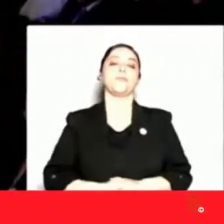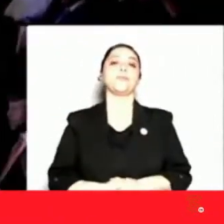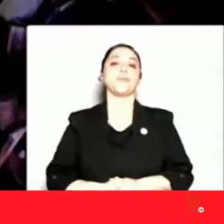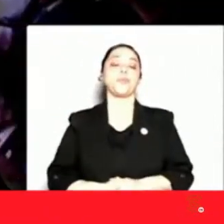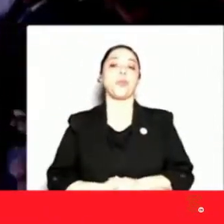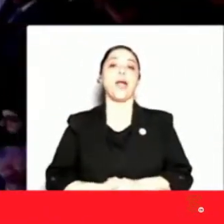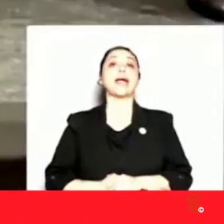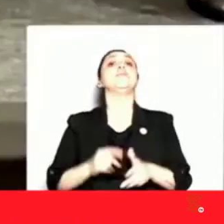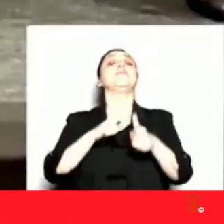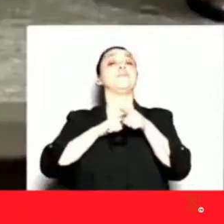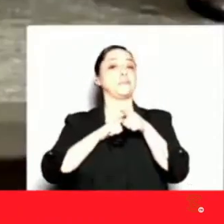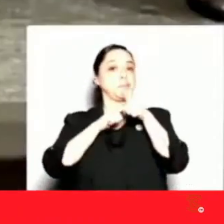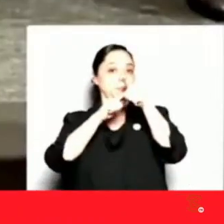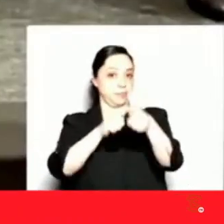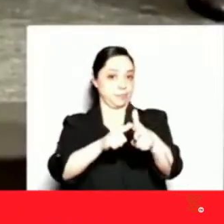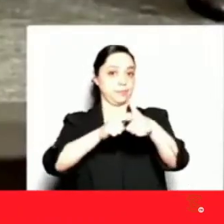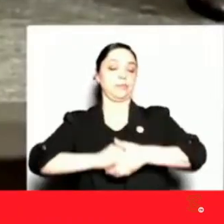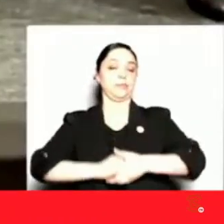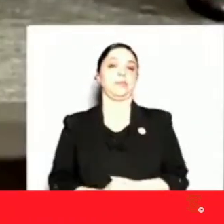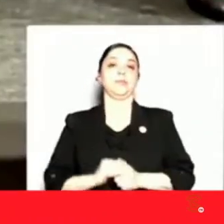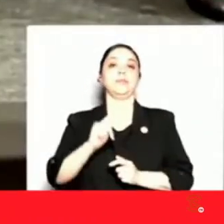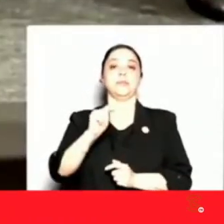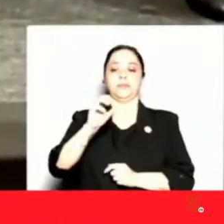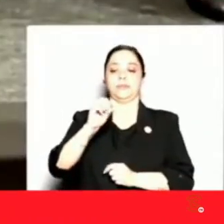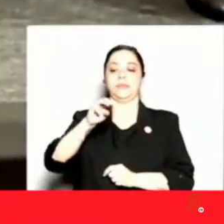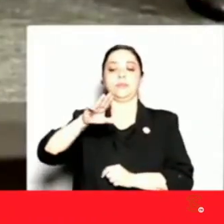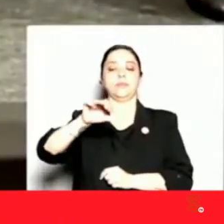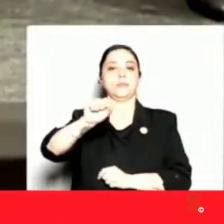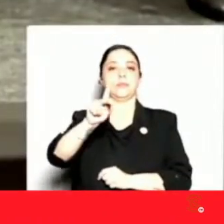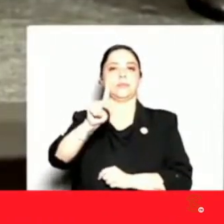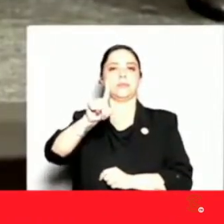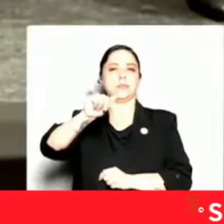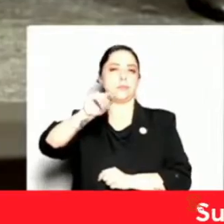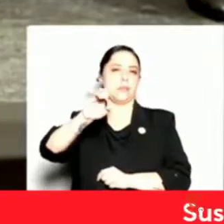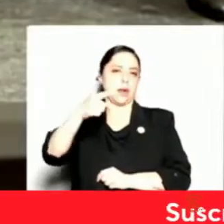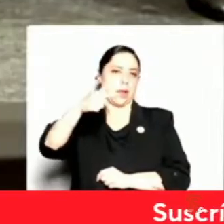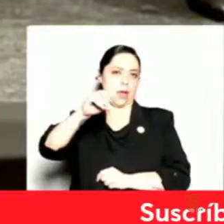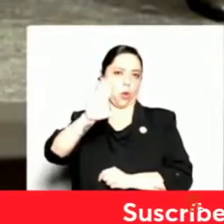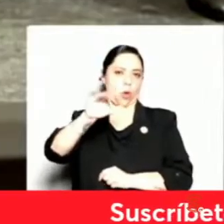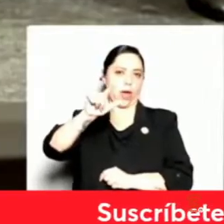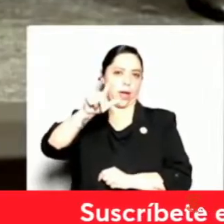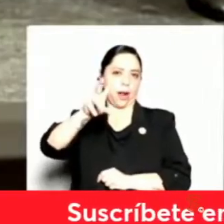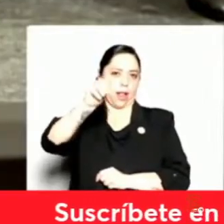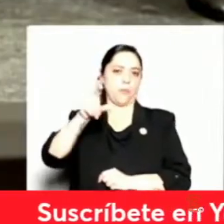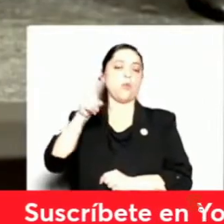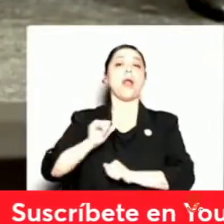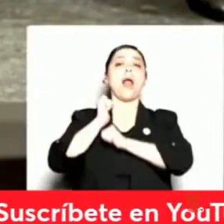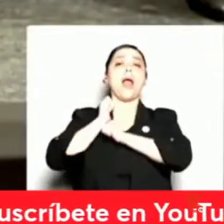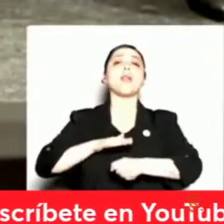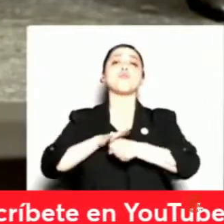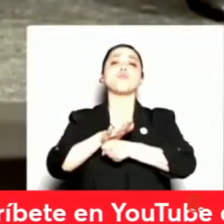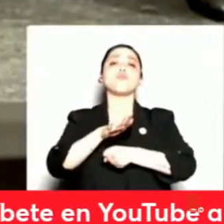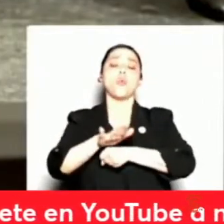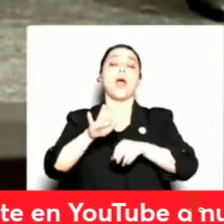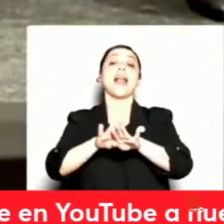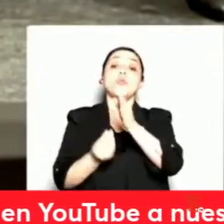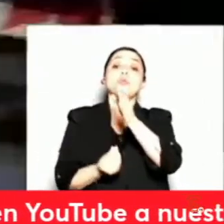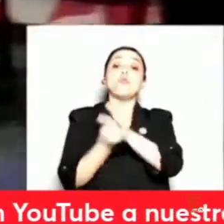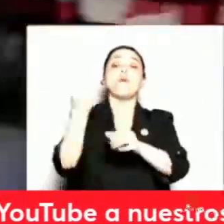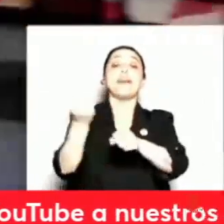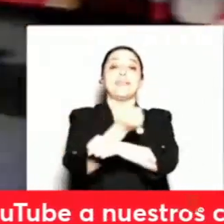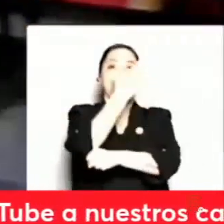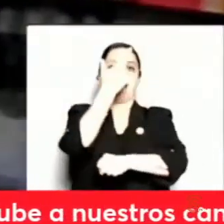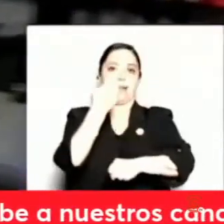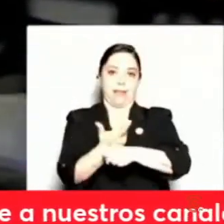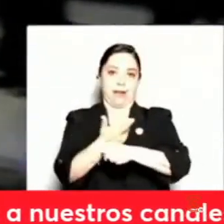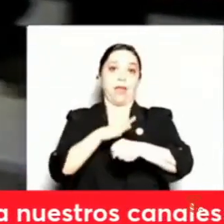Continuamos con Tomás Pliego Calvo. Él encabezará la nueva Secretaría